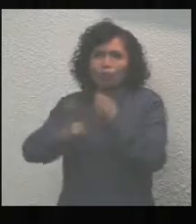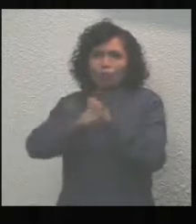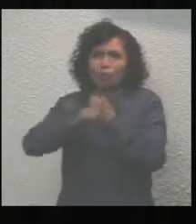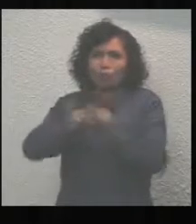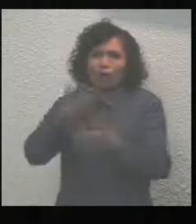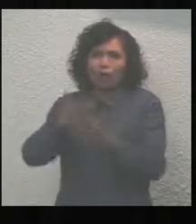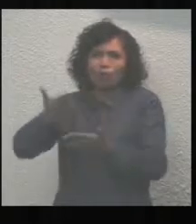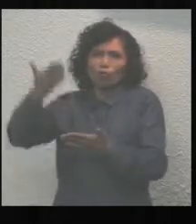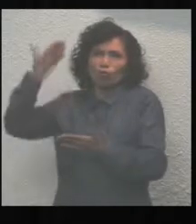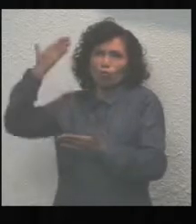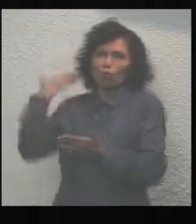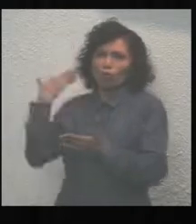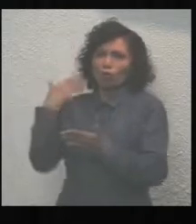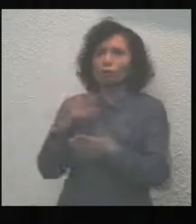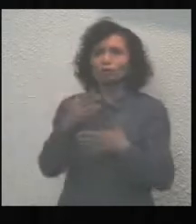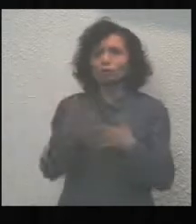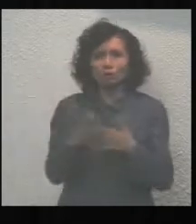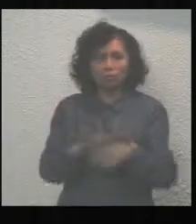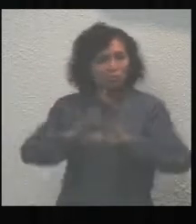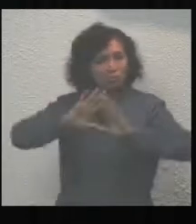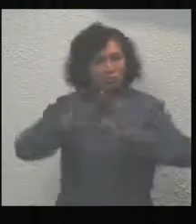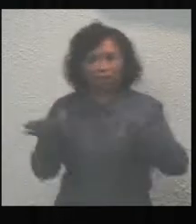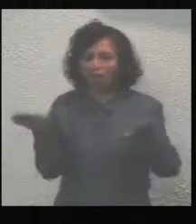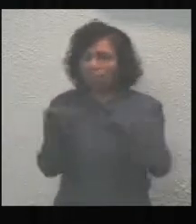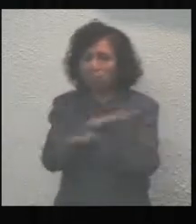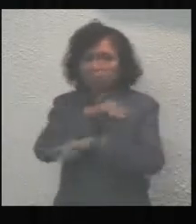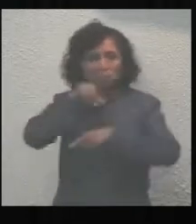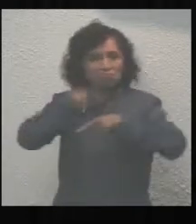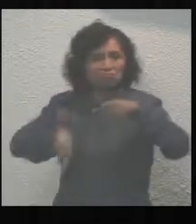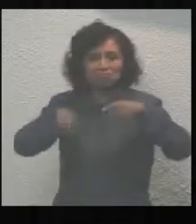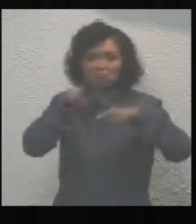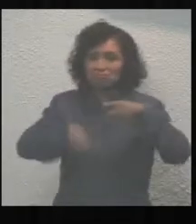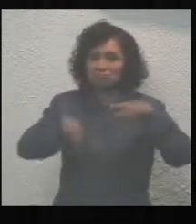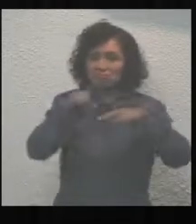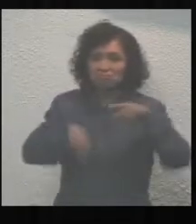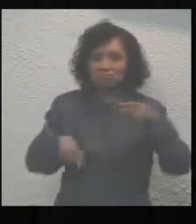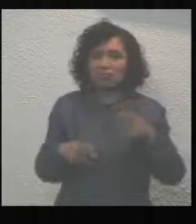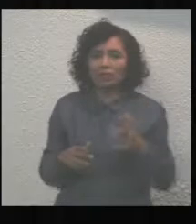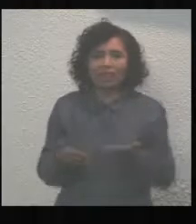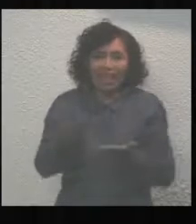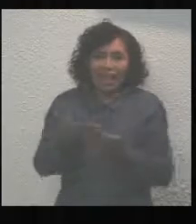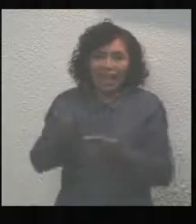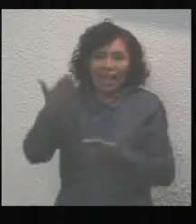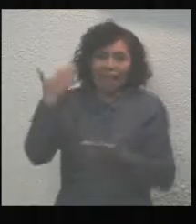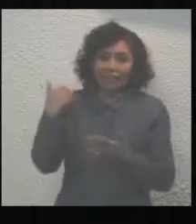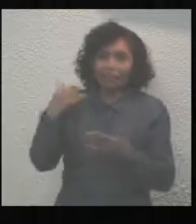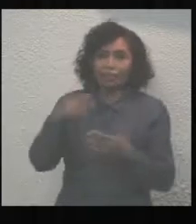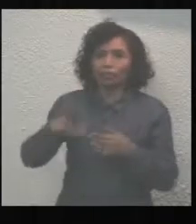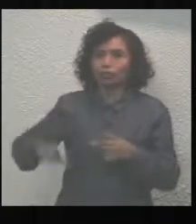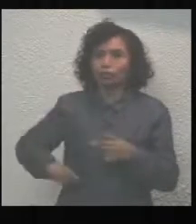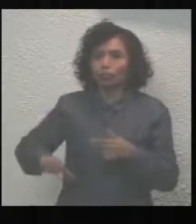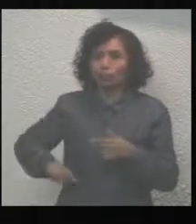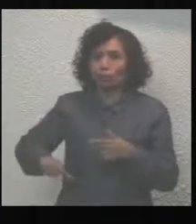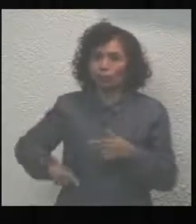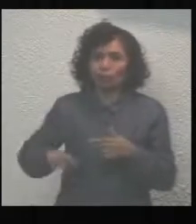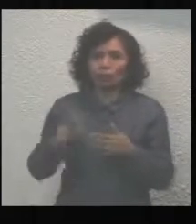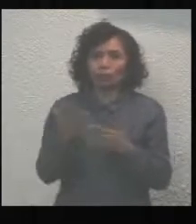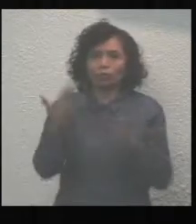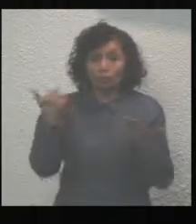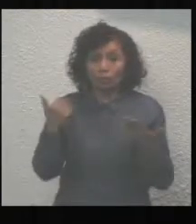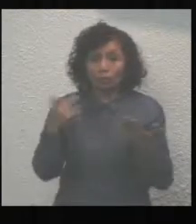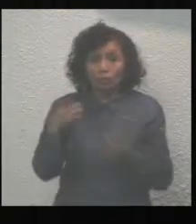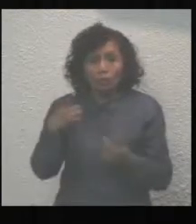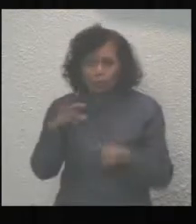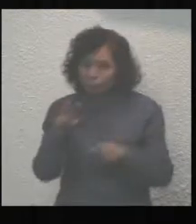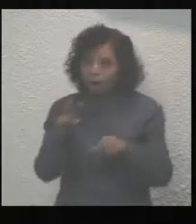intervenciones oficiosas dañinas para la democracia que fueron muy características de los gobiernos del pasado deberemos